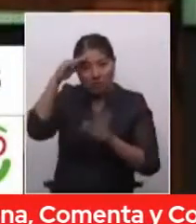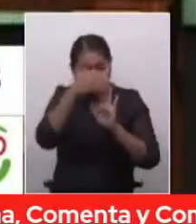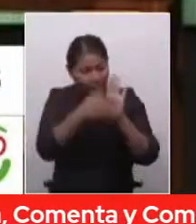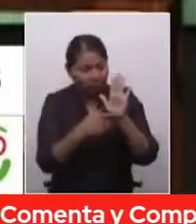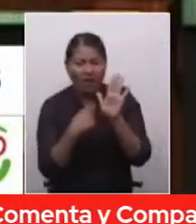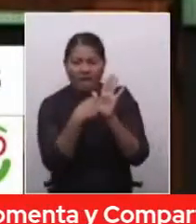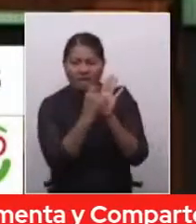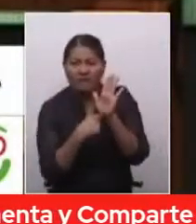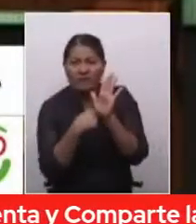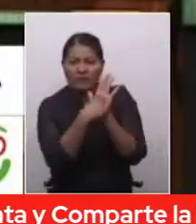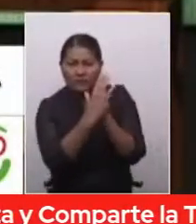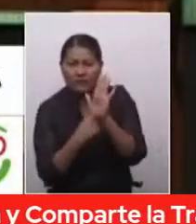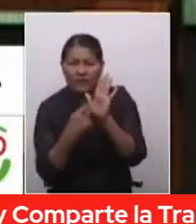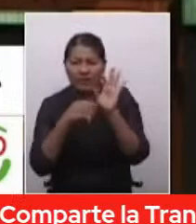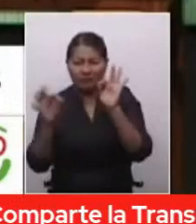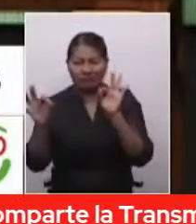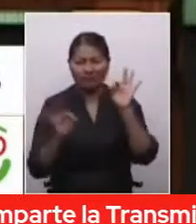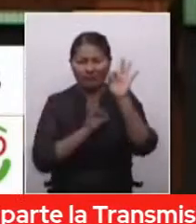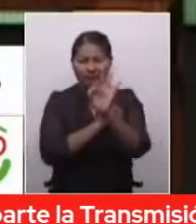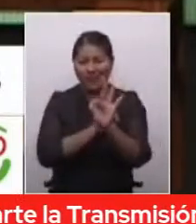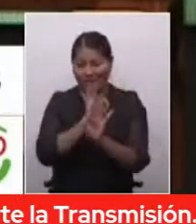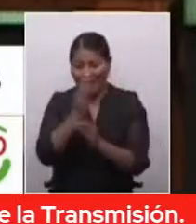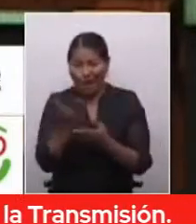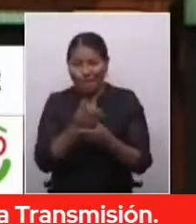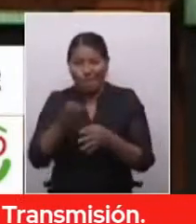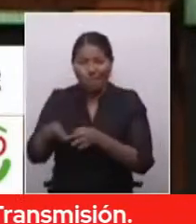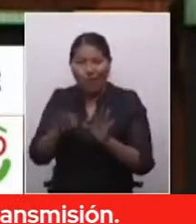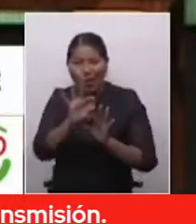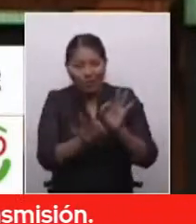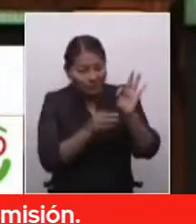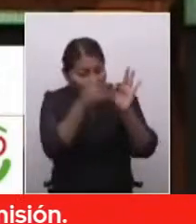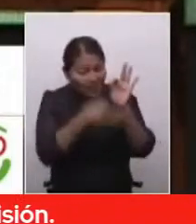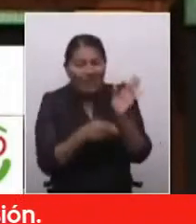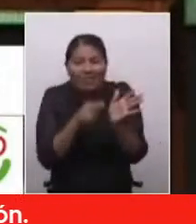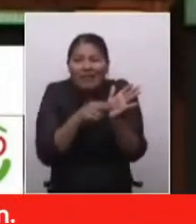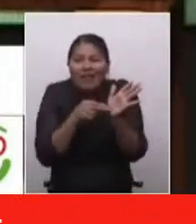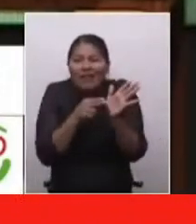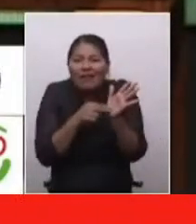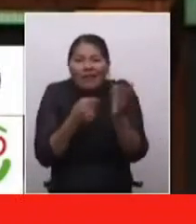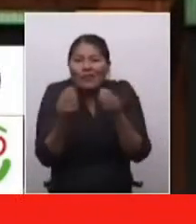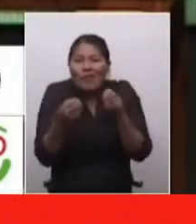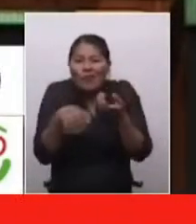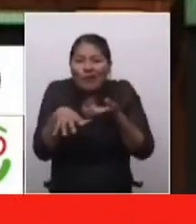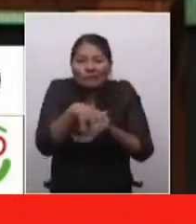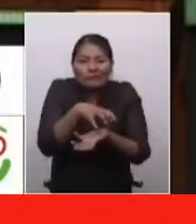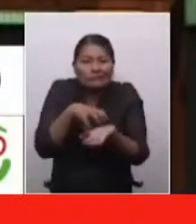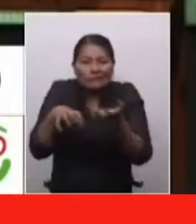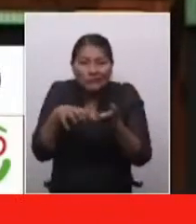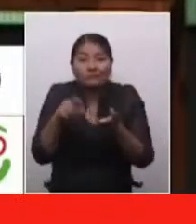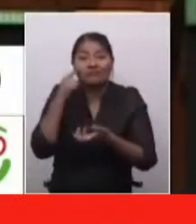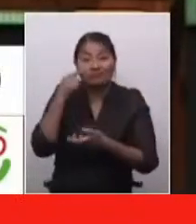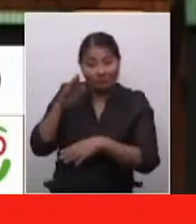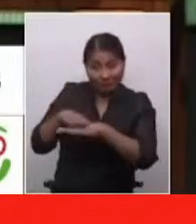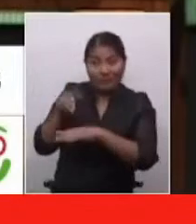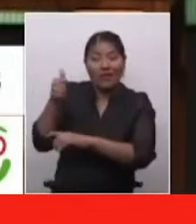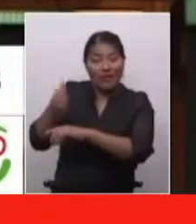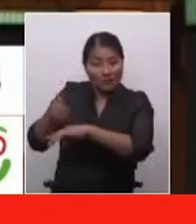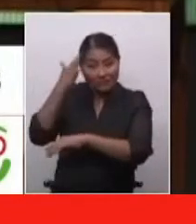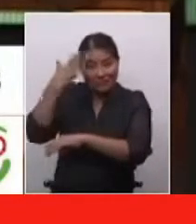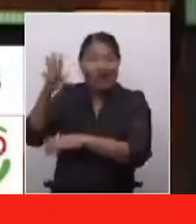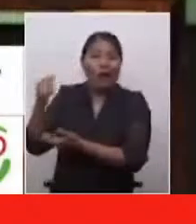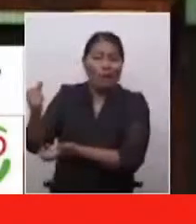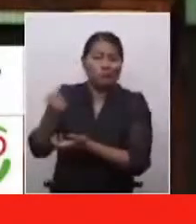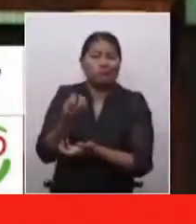firmas cuando son las firmas y las fotos de esta denuncia del alquiler. Quiere decir, Esto les va a costar mucho dinero a ellos.